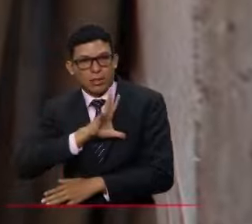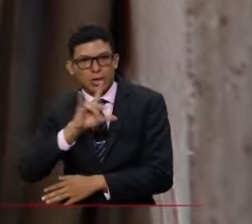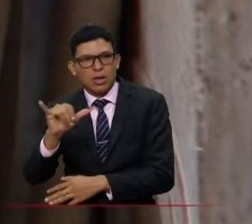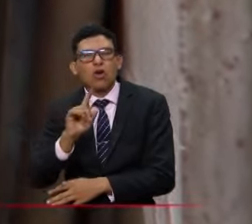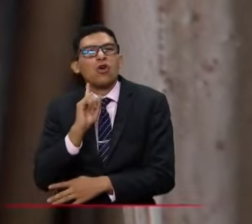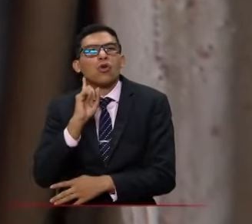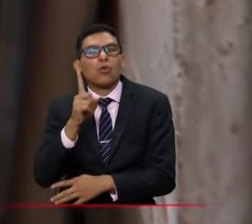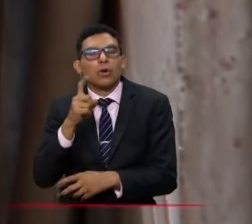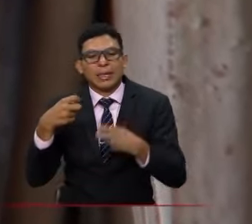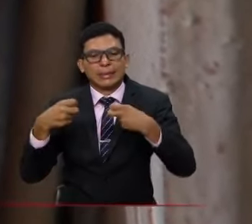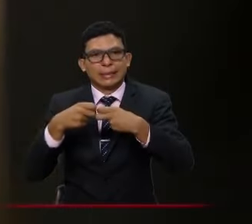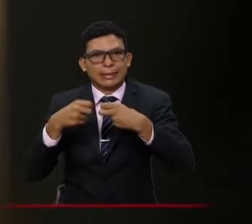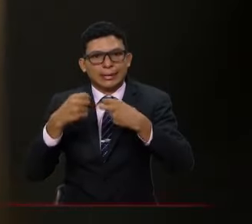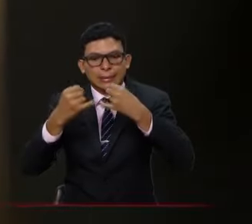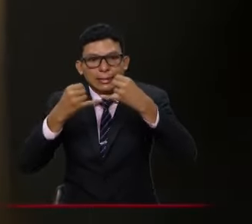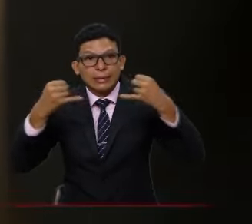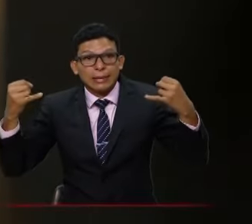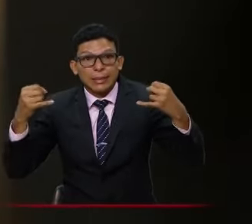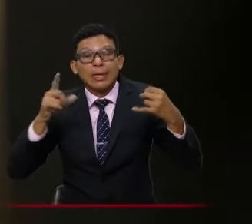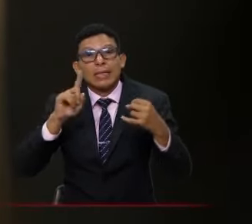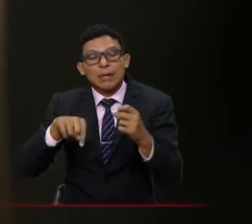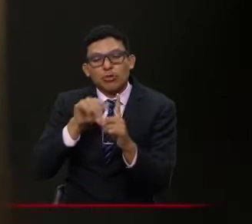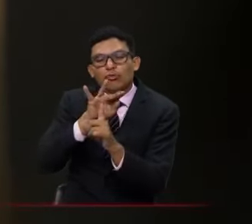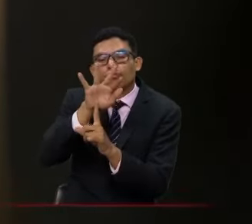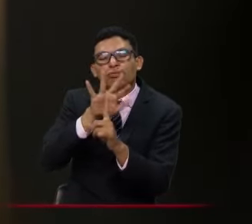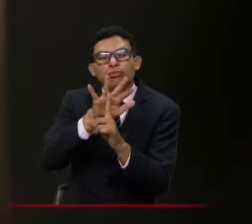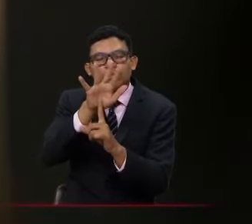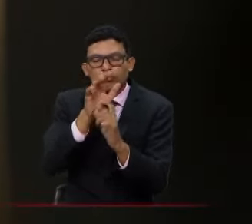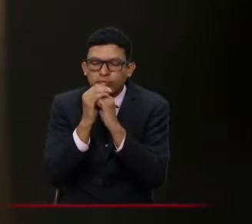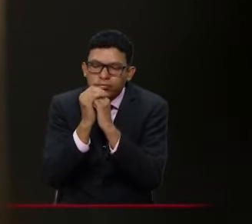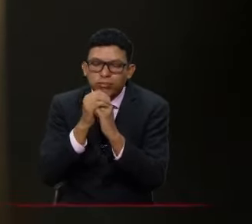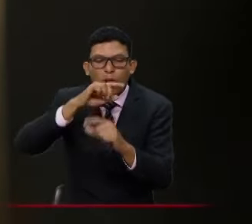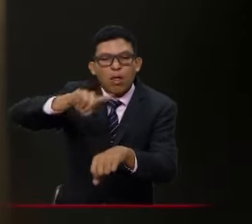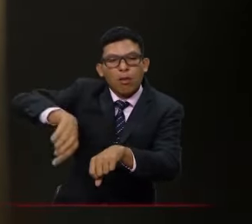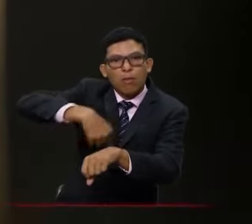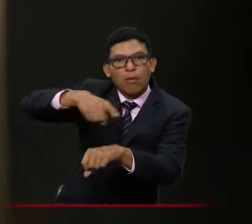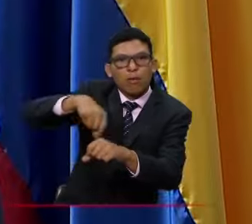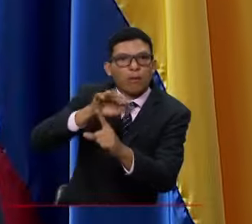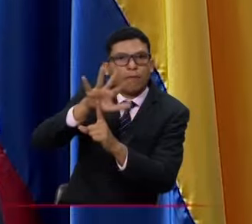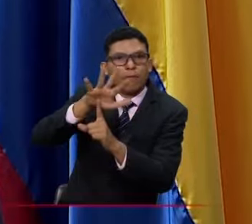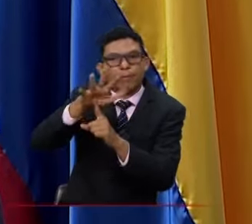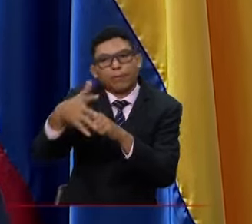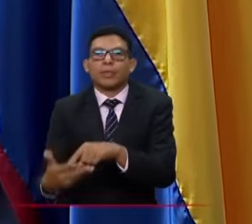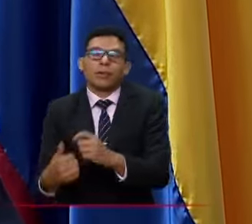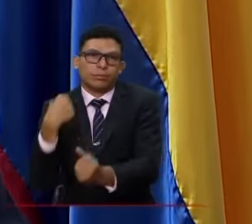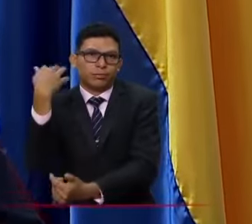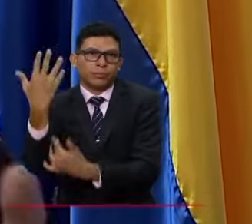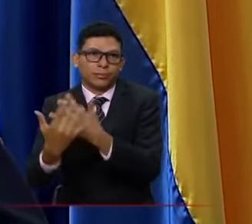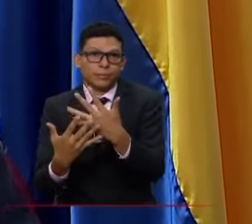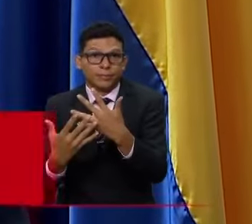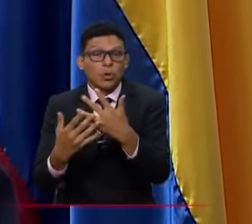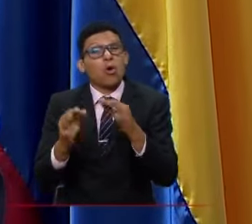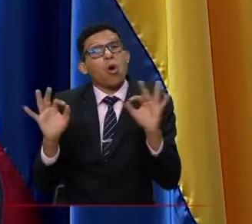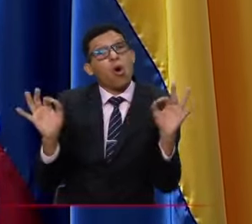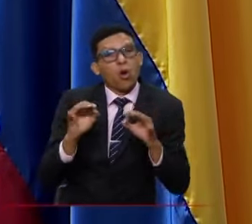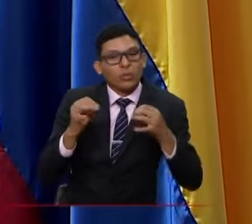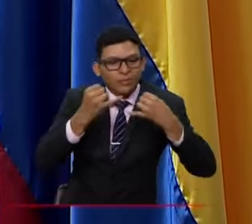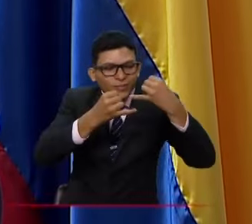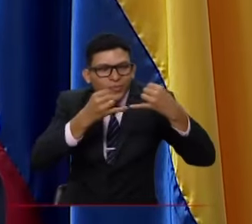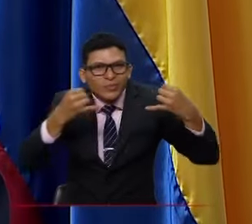malas conexiones eléctricas y por velas que permanecen encendidas por muchas horas. Conexiones irregulares a la red